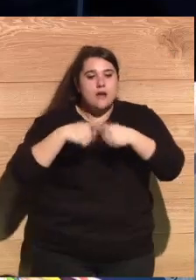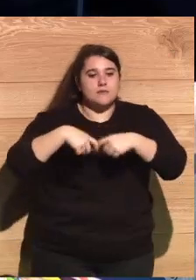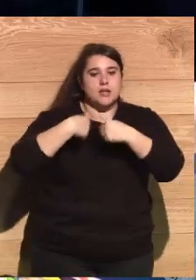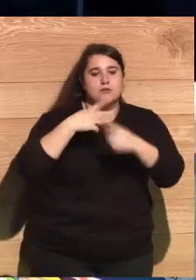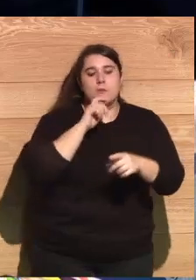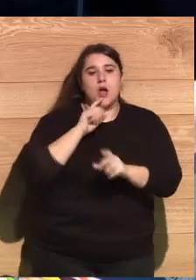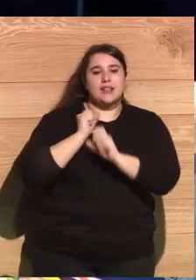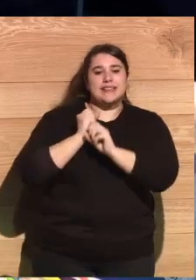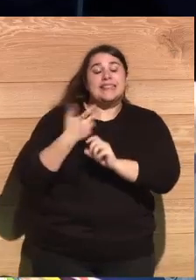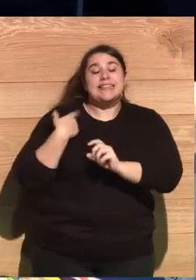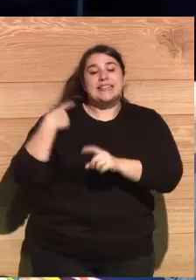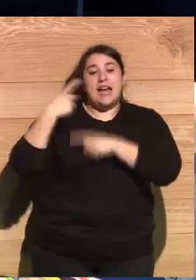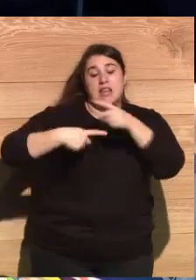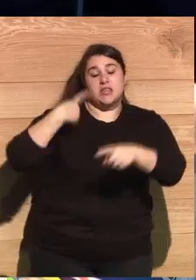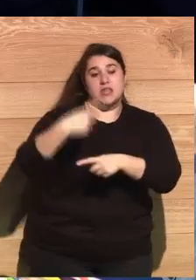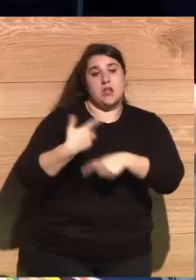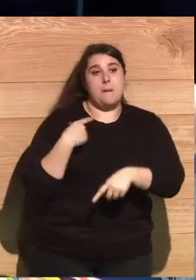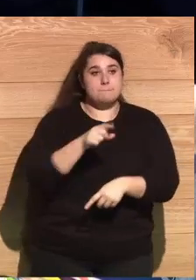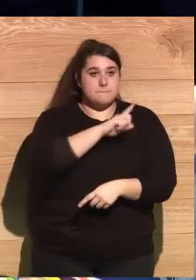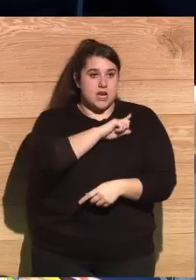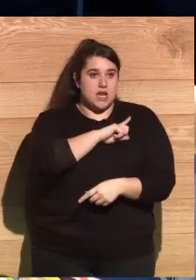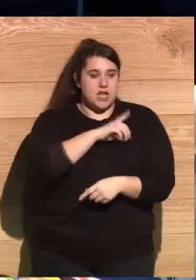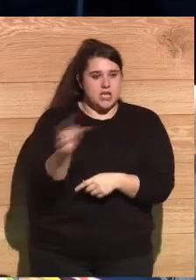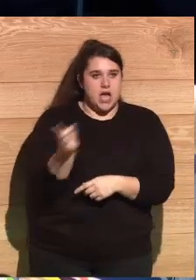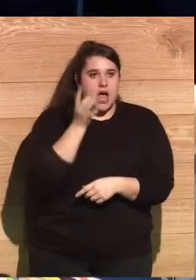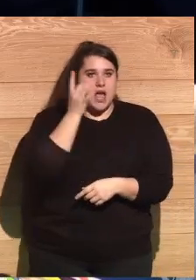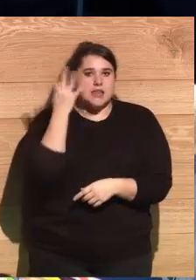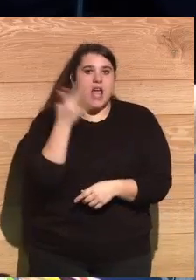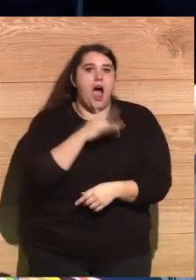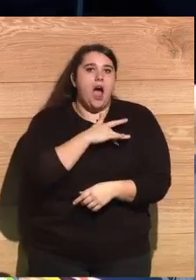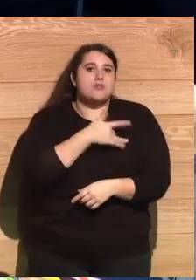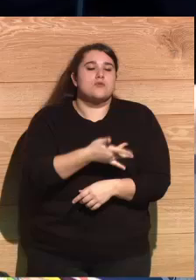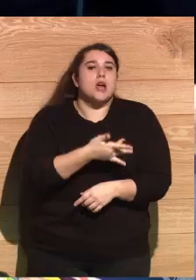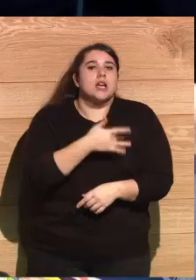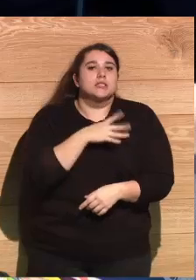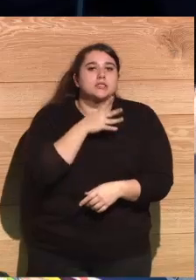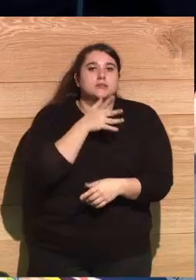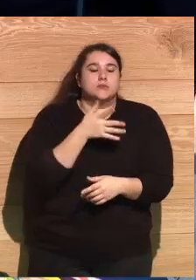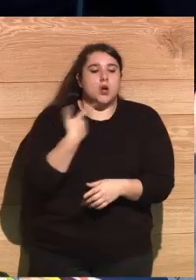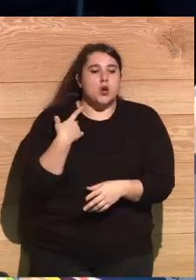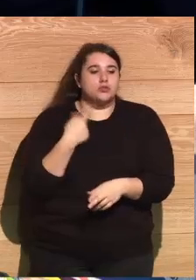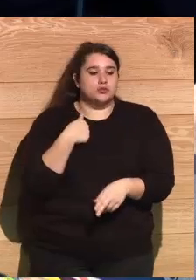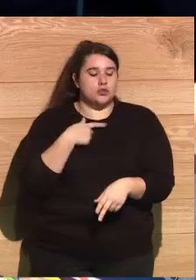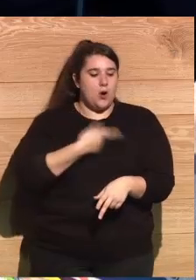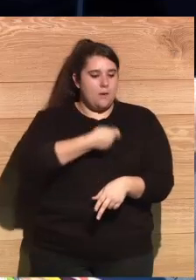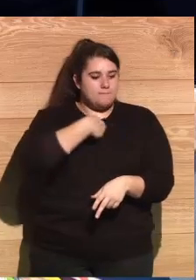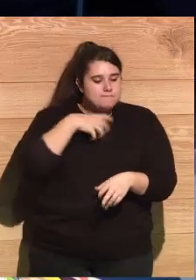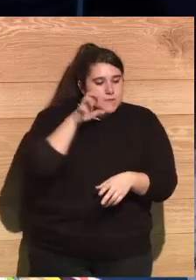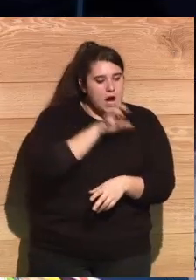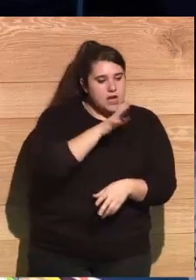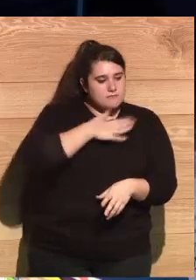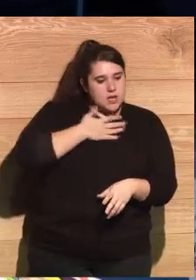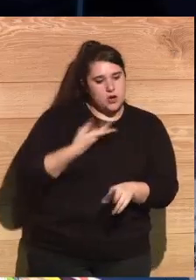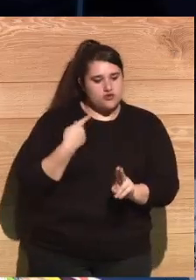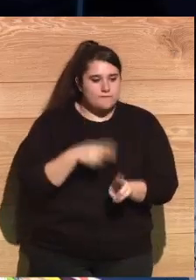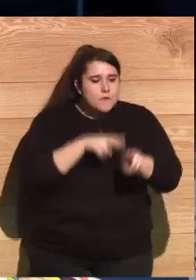la tradición militar y es su idea, tiene una idea romántica de voy a luchar por mi patria. Hay